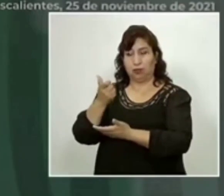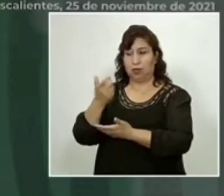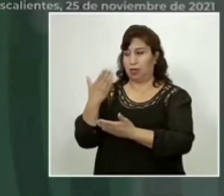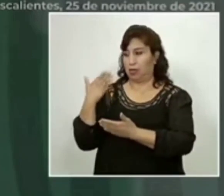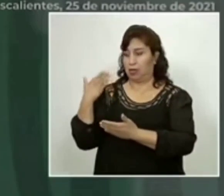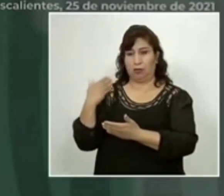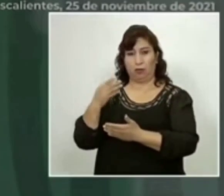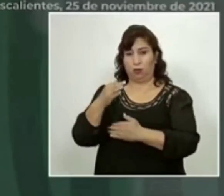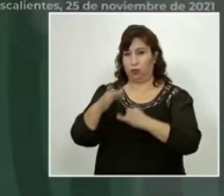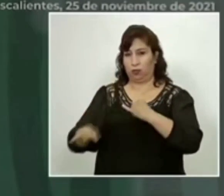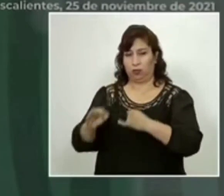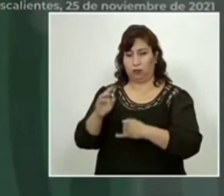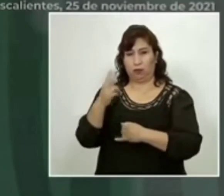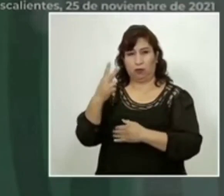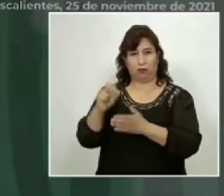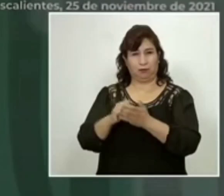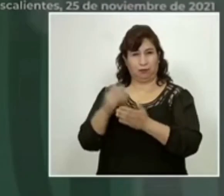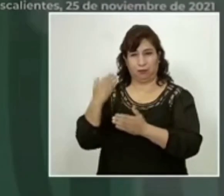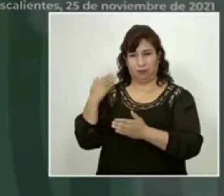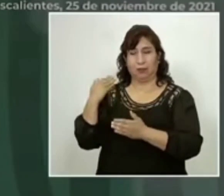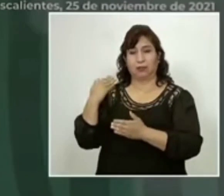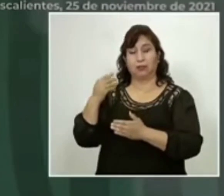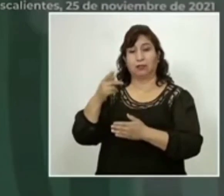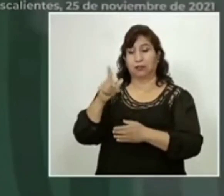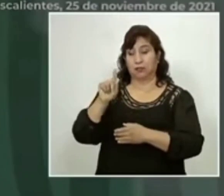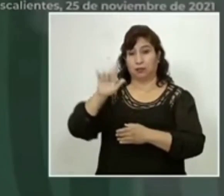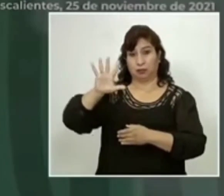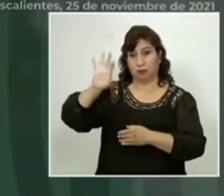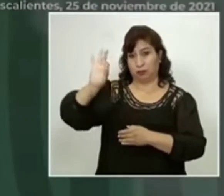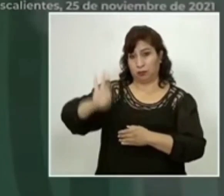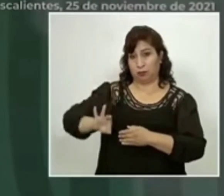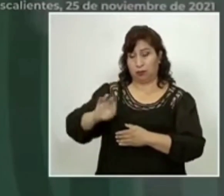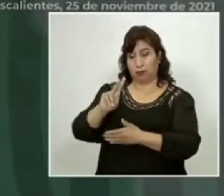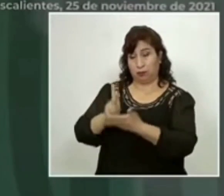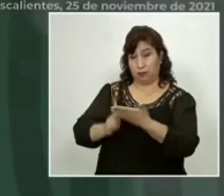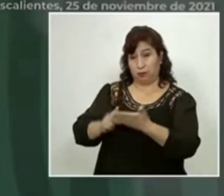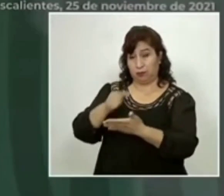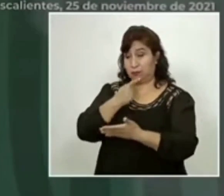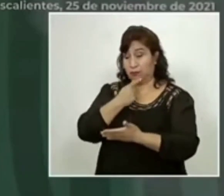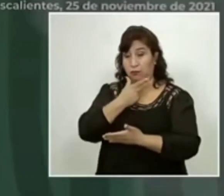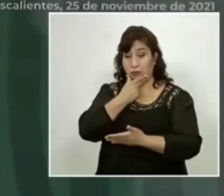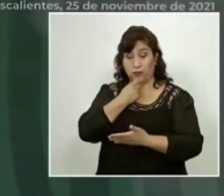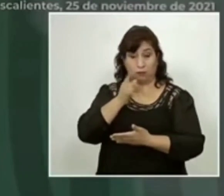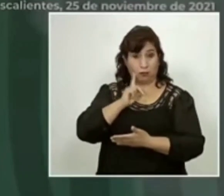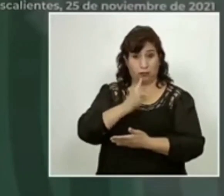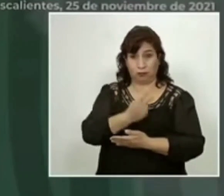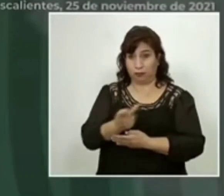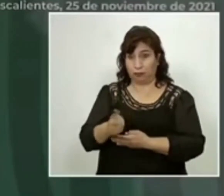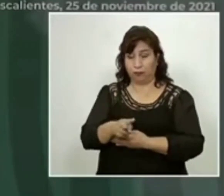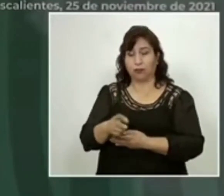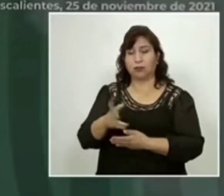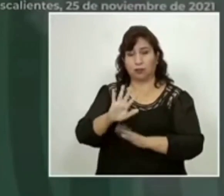último bimestre del año, mientras que el 75% del programa de niñas y niños también